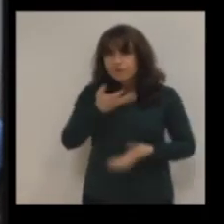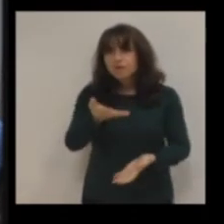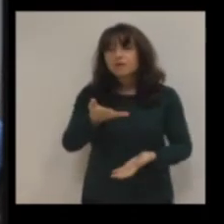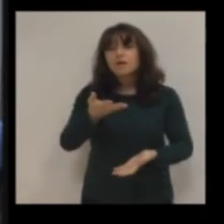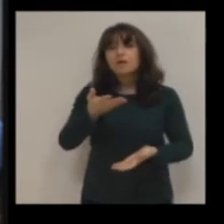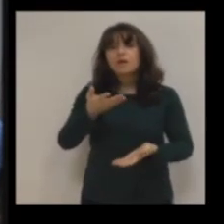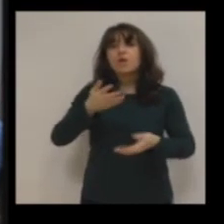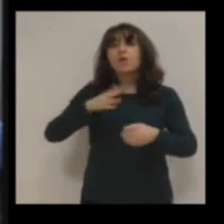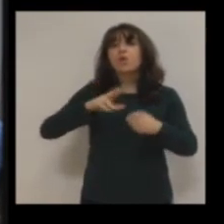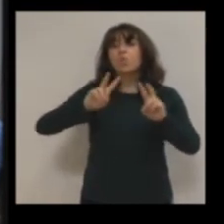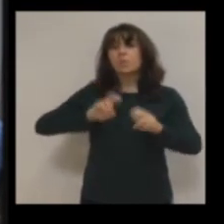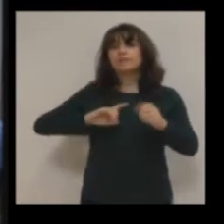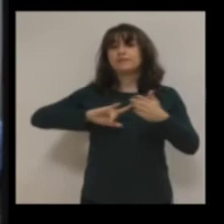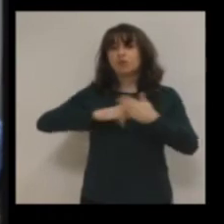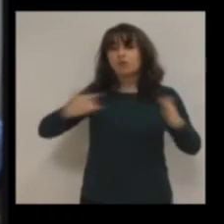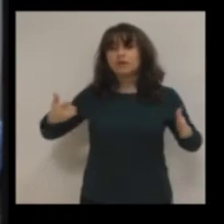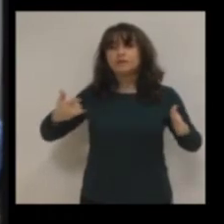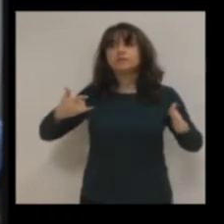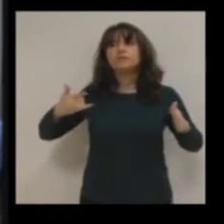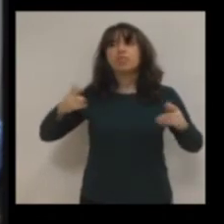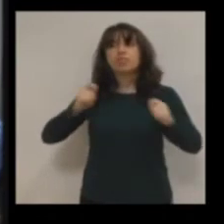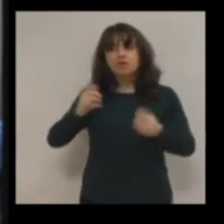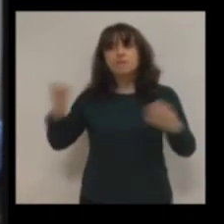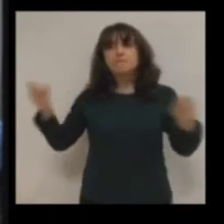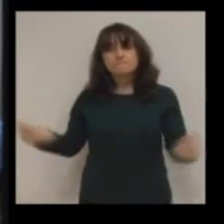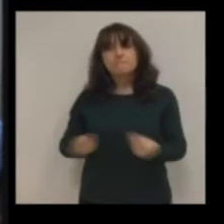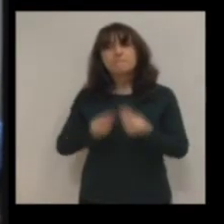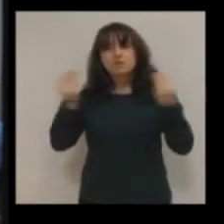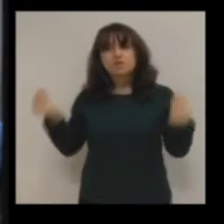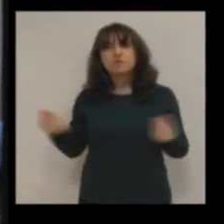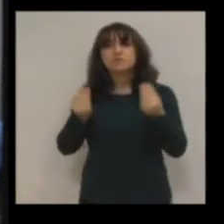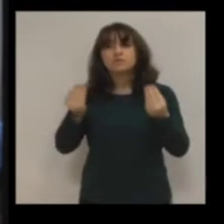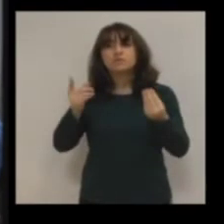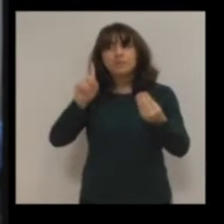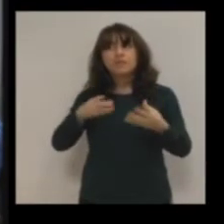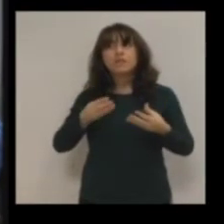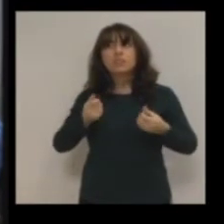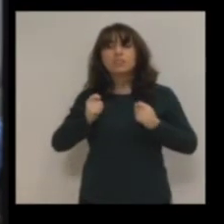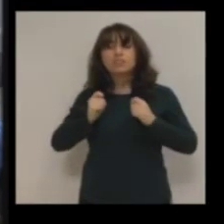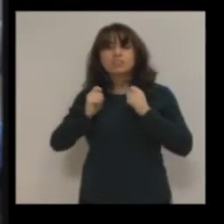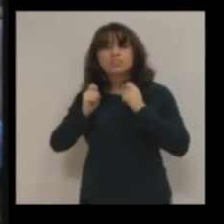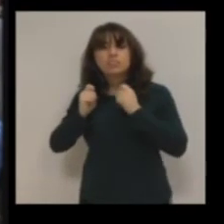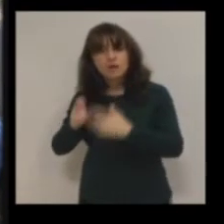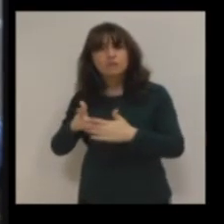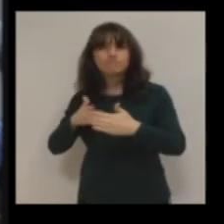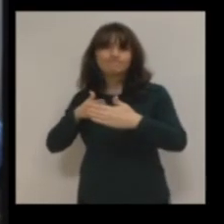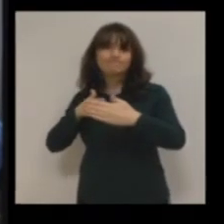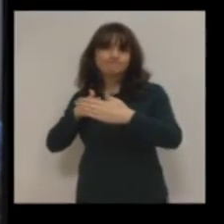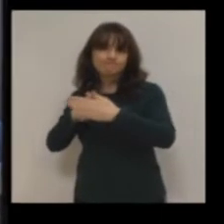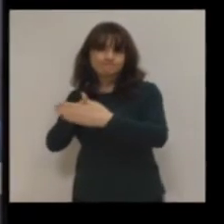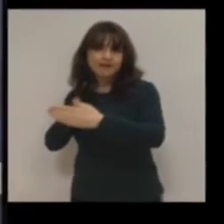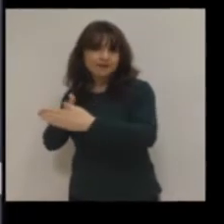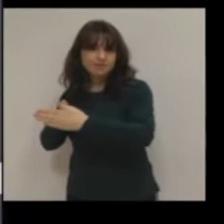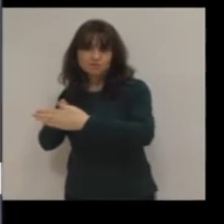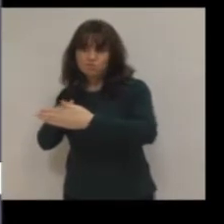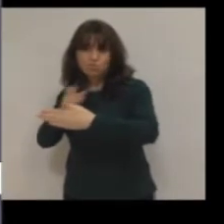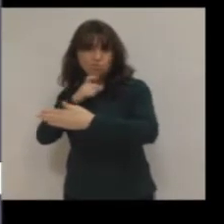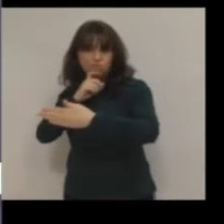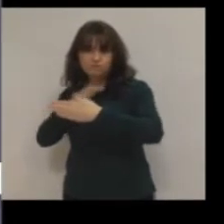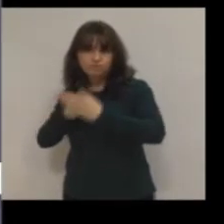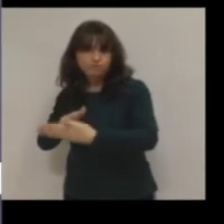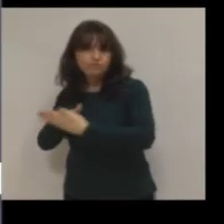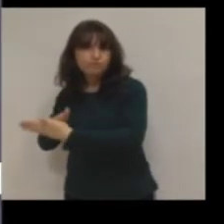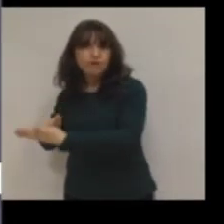nuevas tecnologías producen mejoras sustanciales, también producen muchas veces barreras de muy difícil superación. Pero